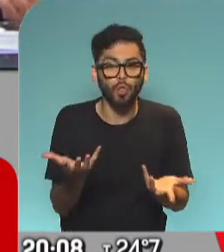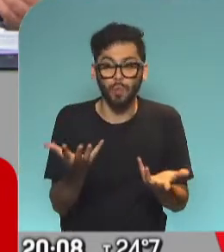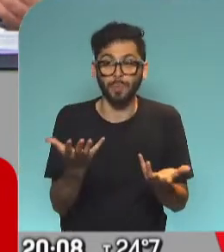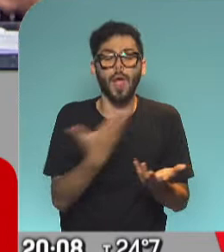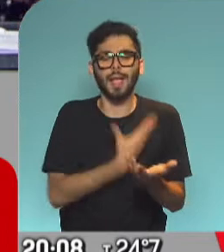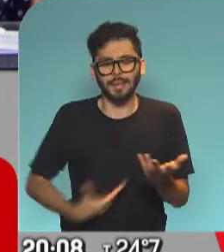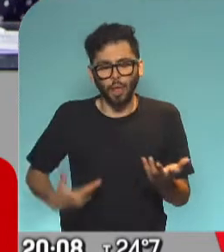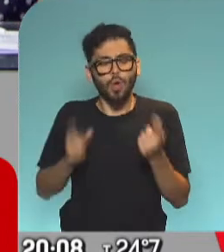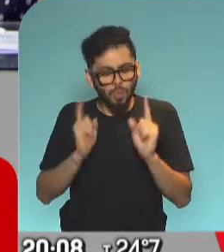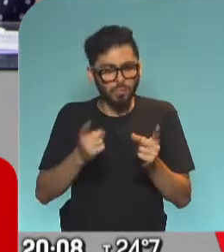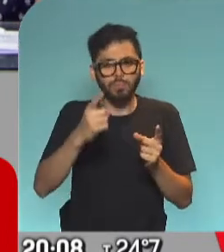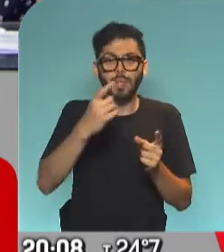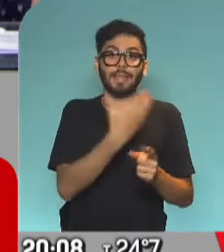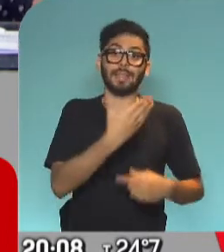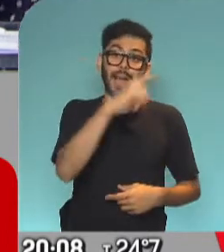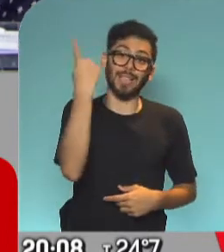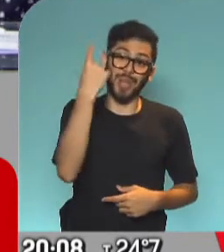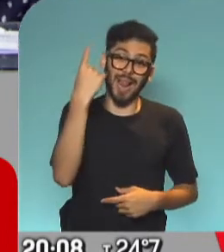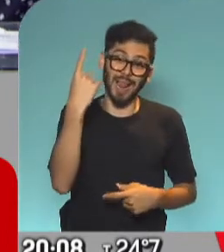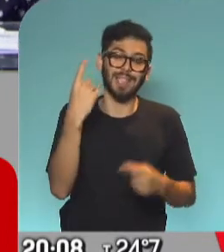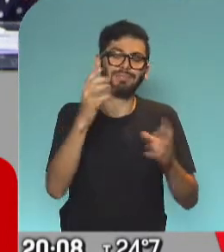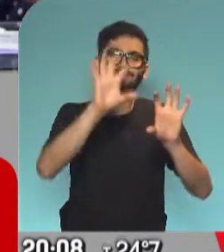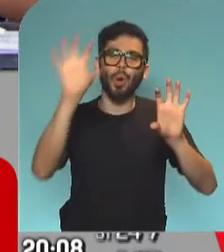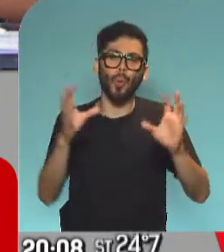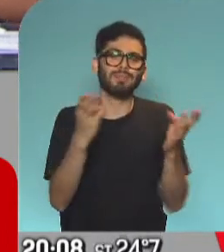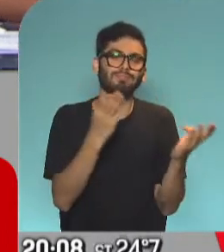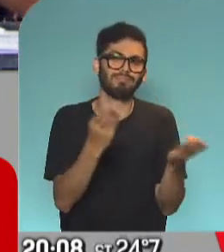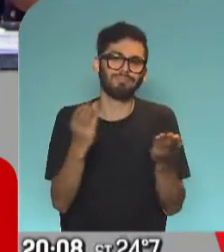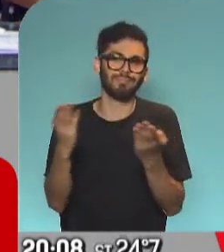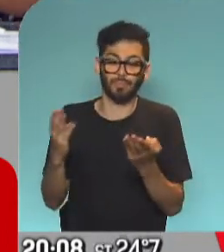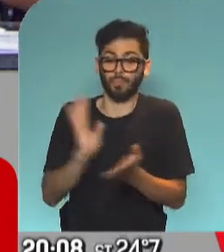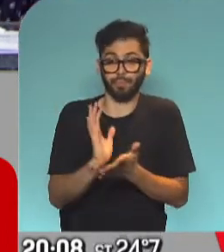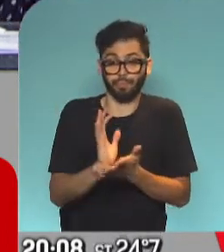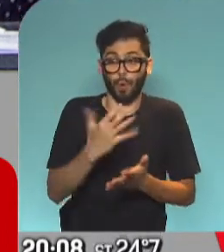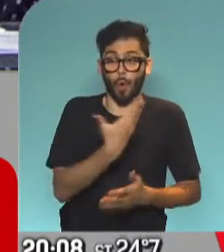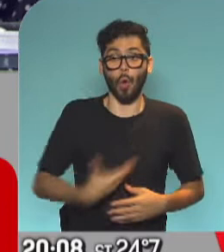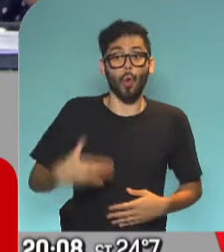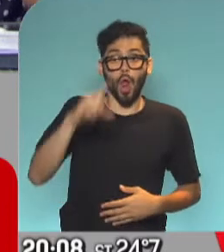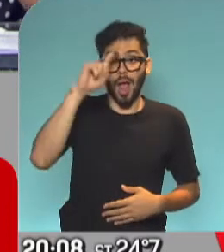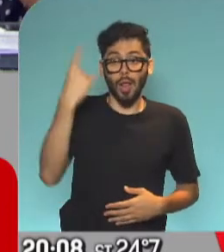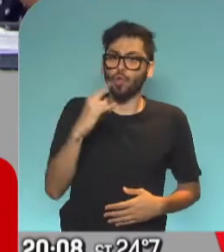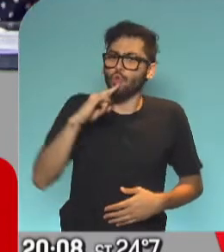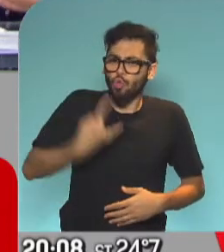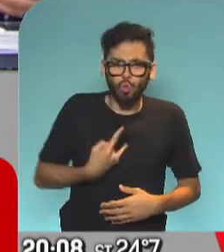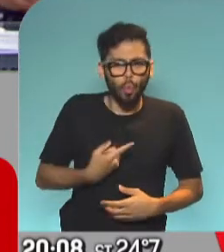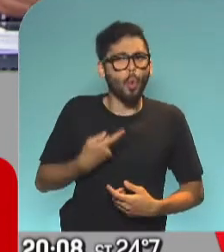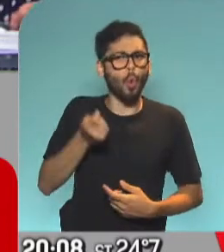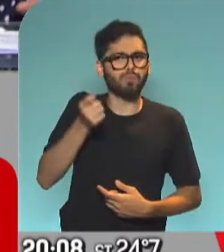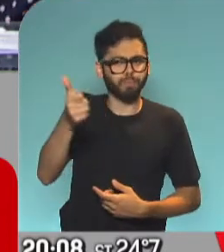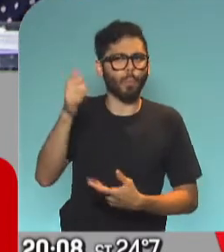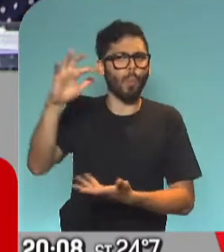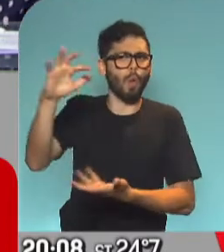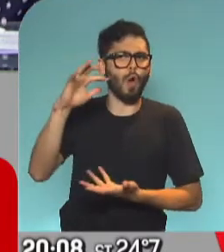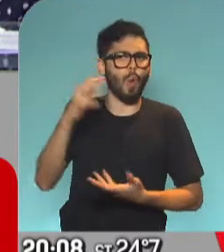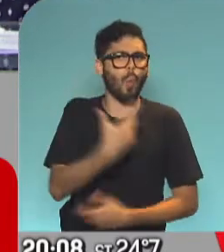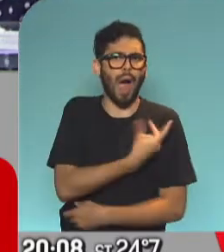del Estado Nacional. Por una parte va a comprar todas las vacunas, sabemos que el Estado Nacional se va a encargar de la compra total de las vacunas, pero también va